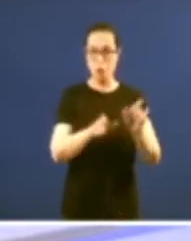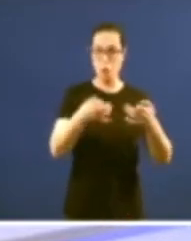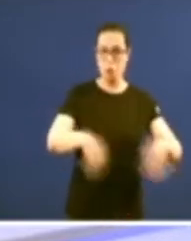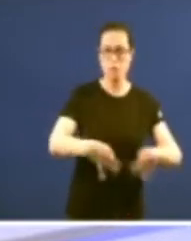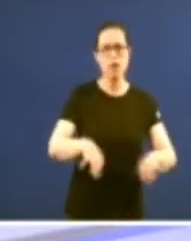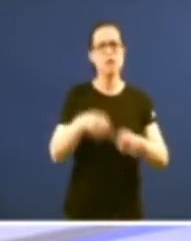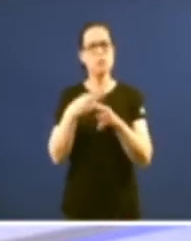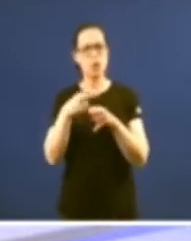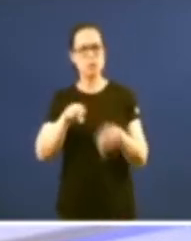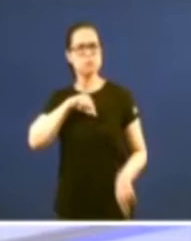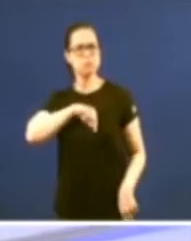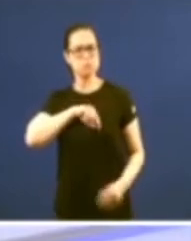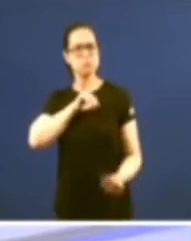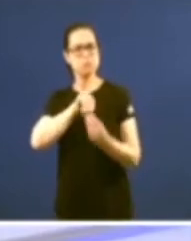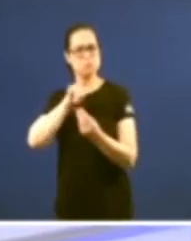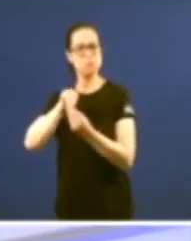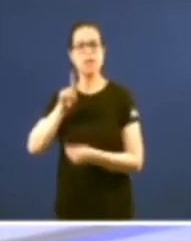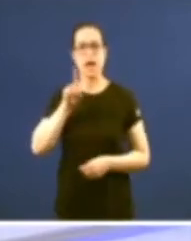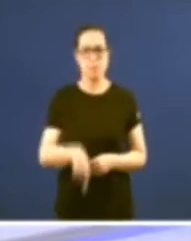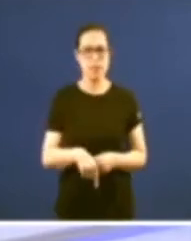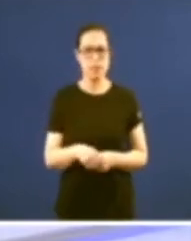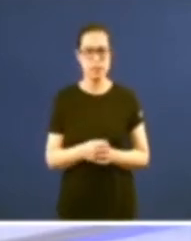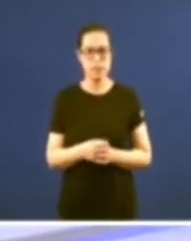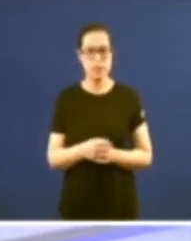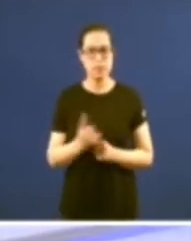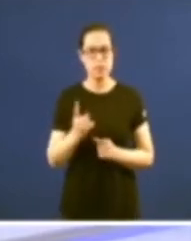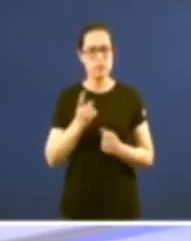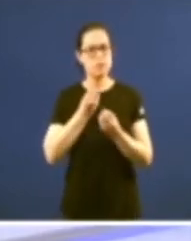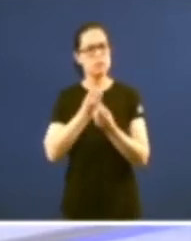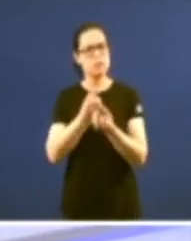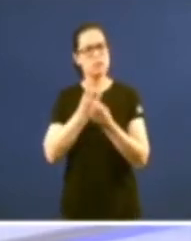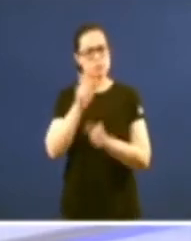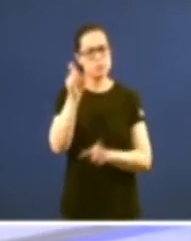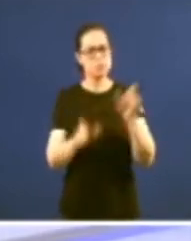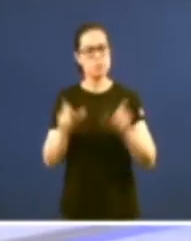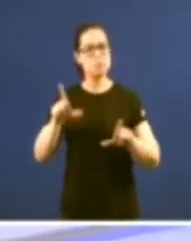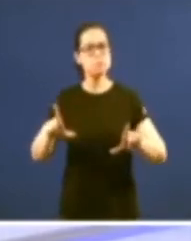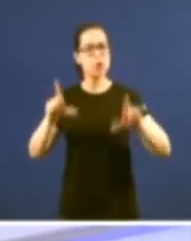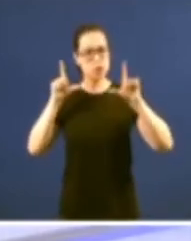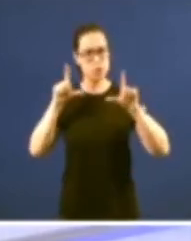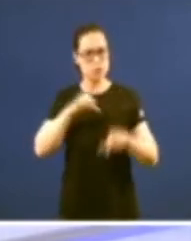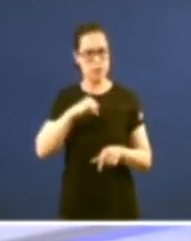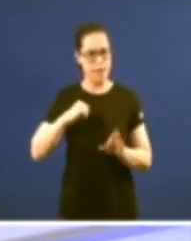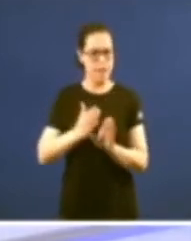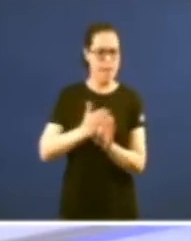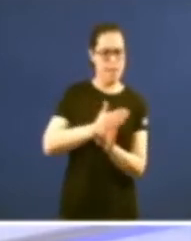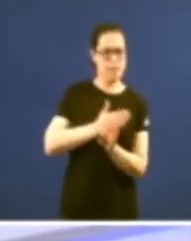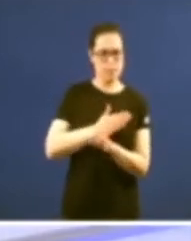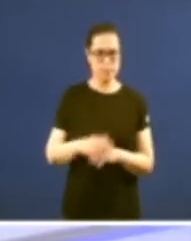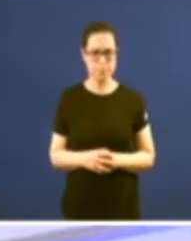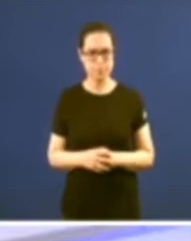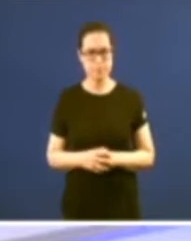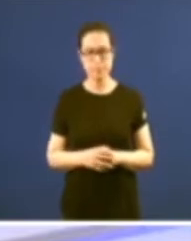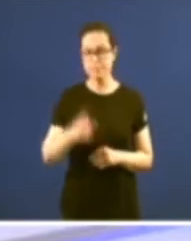evidencian algunas de las escépticas actuaciones y manifestaciones de los propios protagonistas de la preautonomía. Recuerdo en